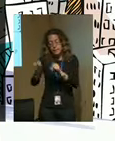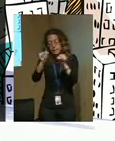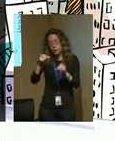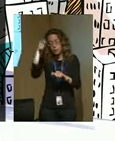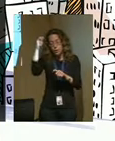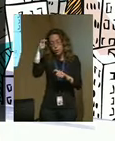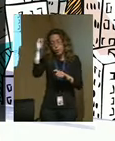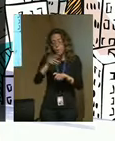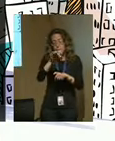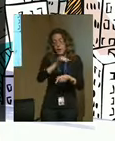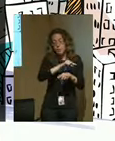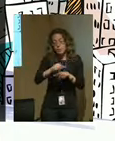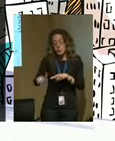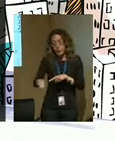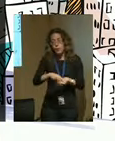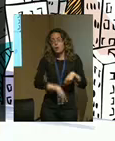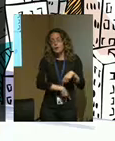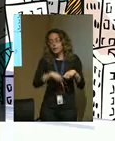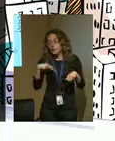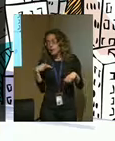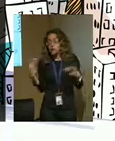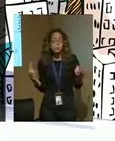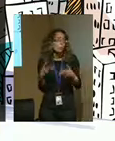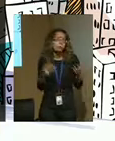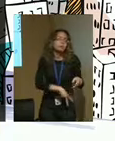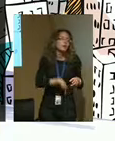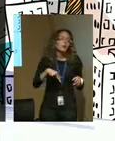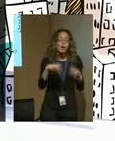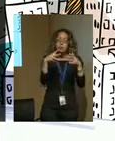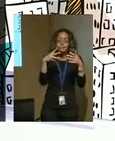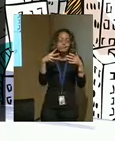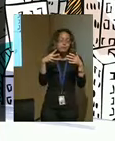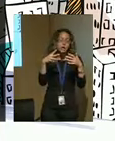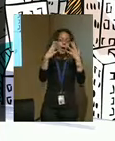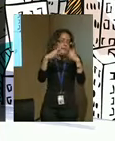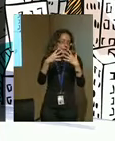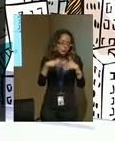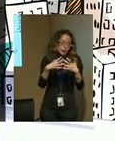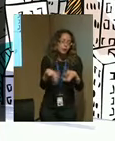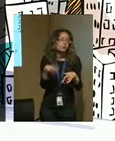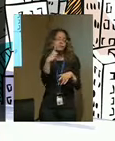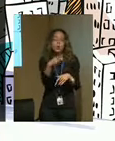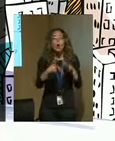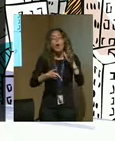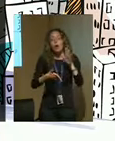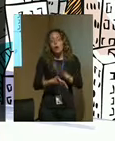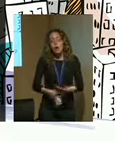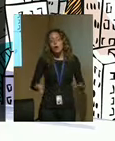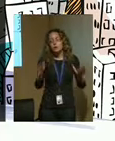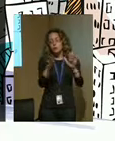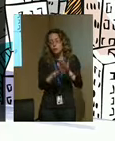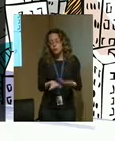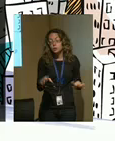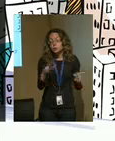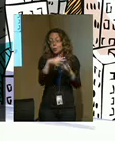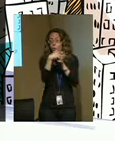las direcciones generales, como en general la administración, pues peca de lentitud, ¿no? Peca de lentitud. Pero en el